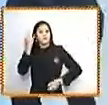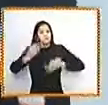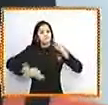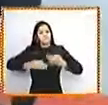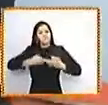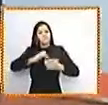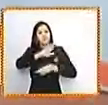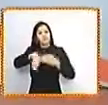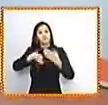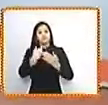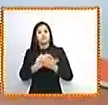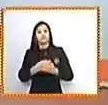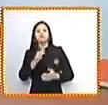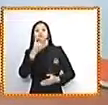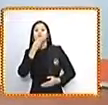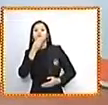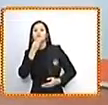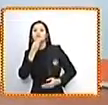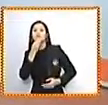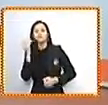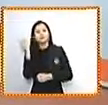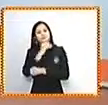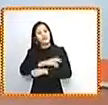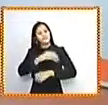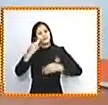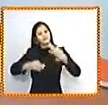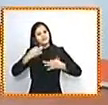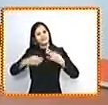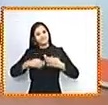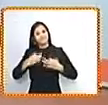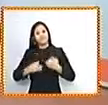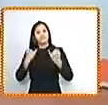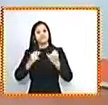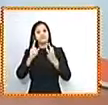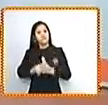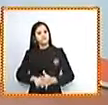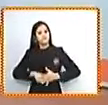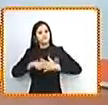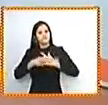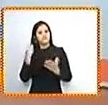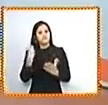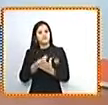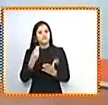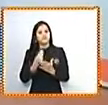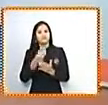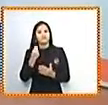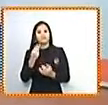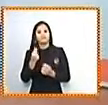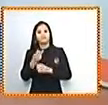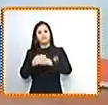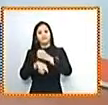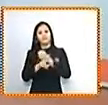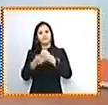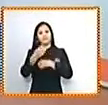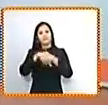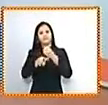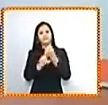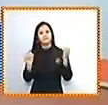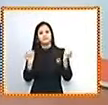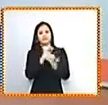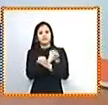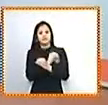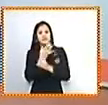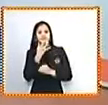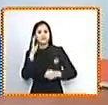todos los hombres en su día. Muchísimas felicidades. Vamos a iniciar multiplicando tu dinero con premiados y premiados mix. Así